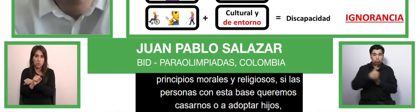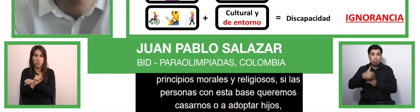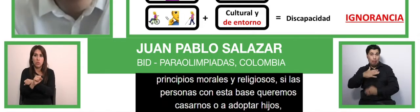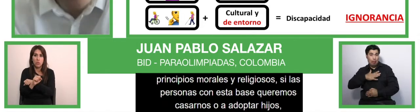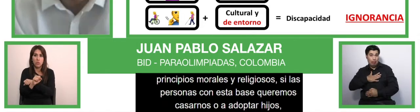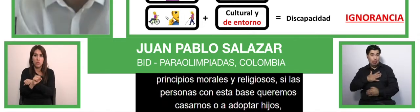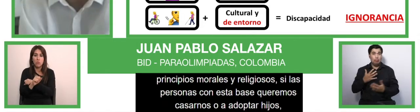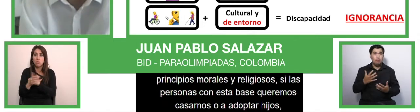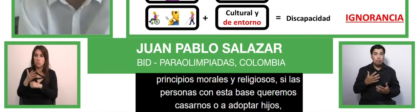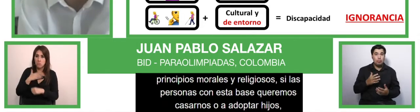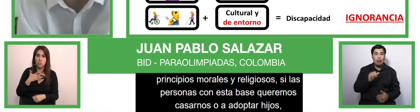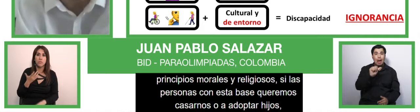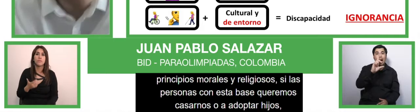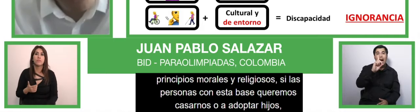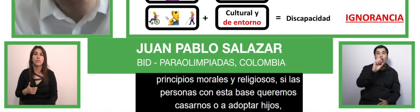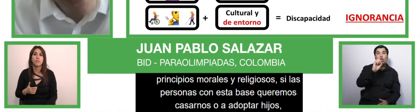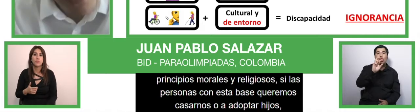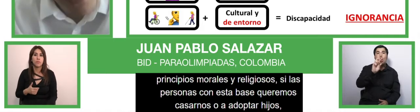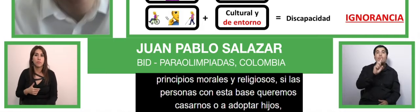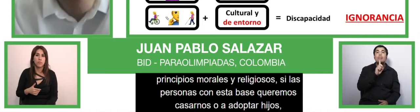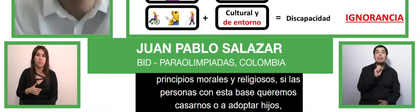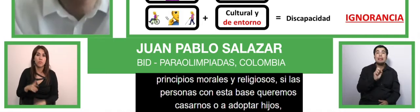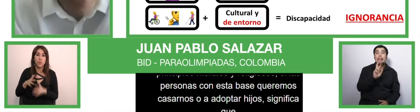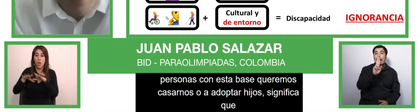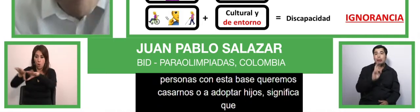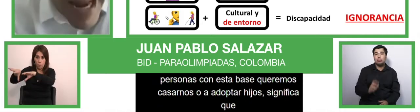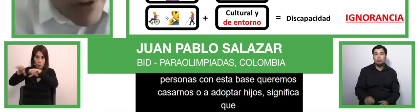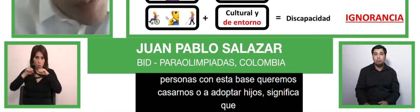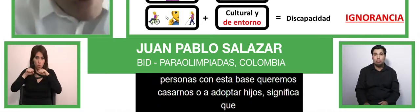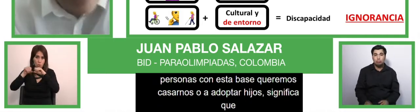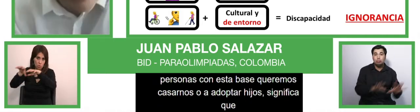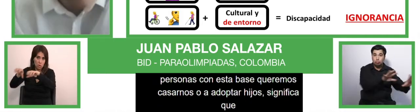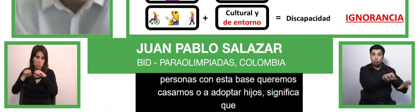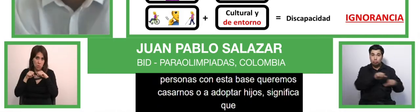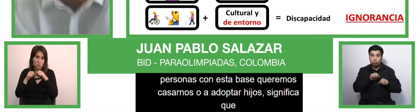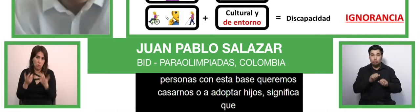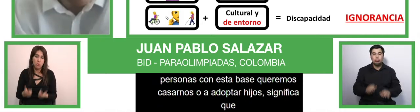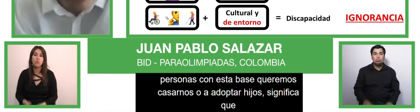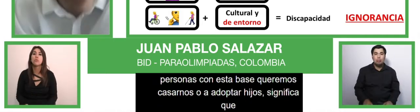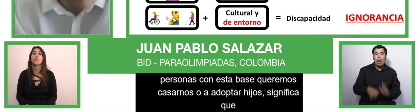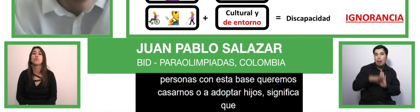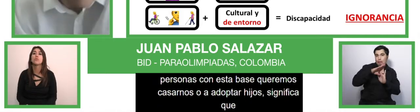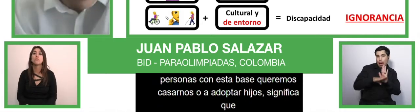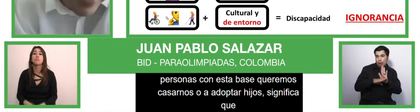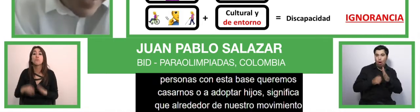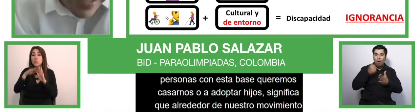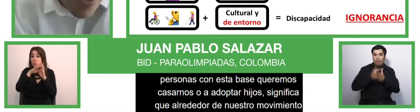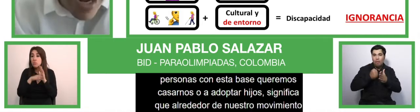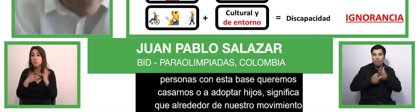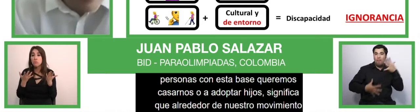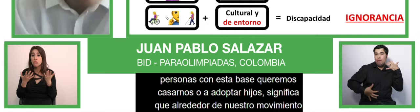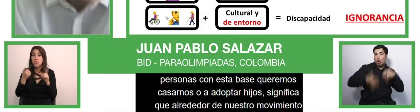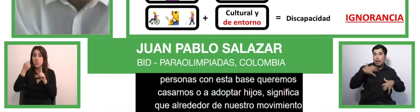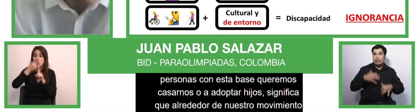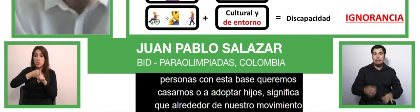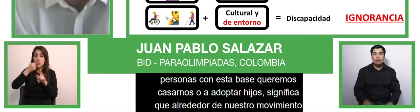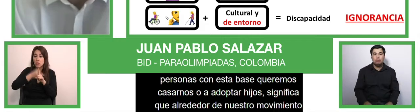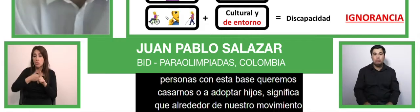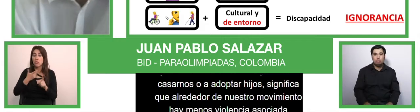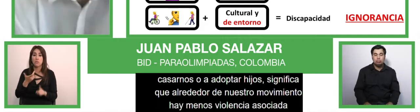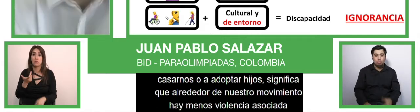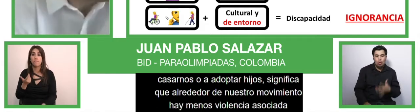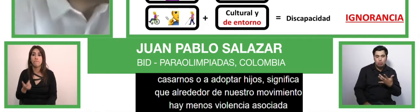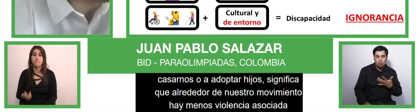que alrededor de nuestro movimiento hay menos violencia asociada. Sí, no quiere decir que no haya,